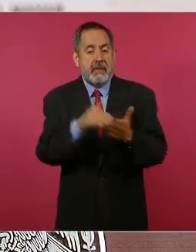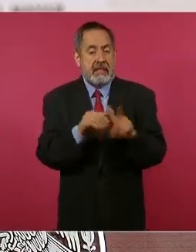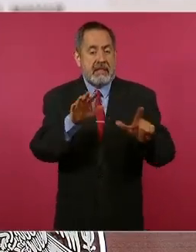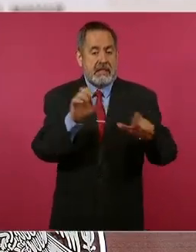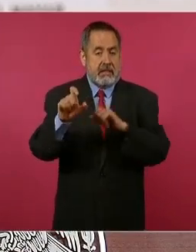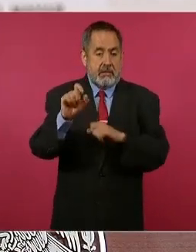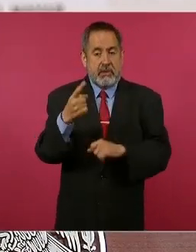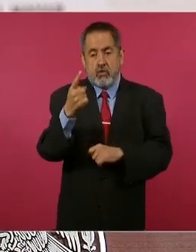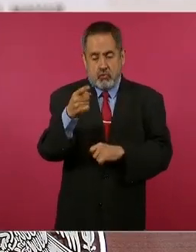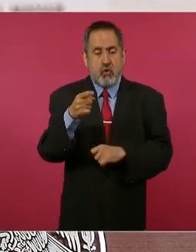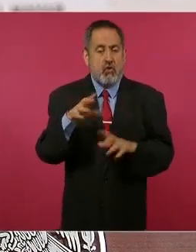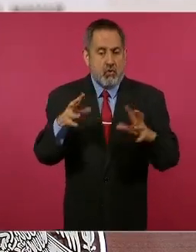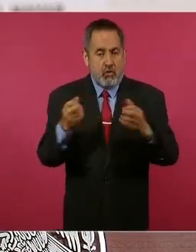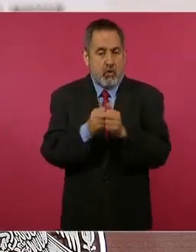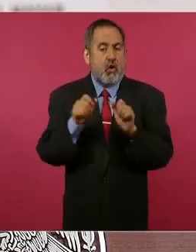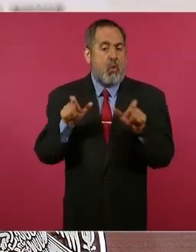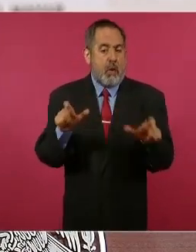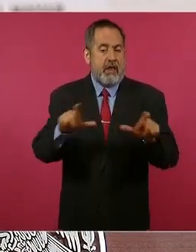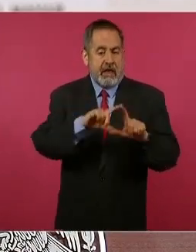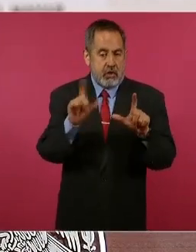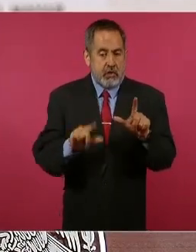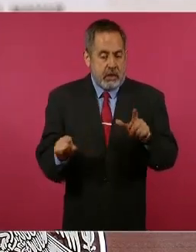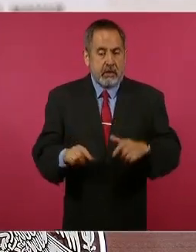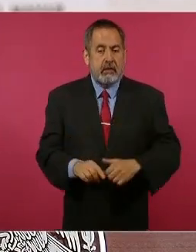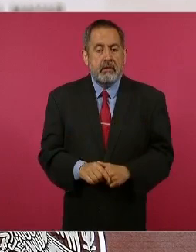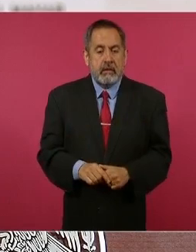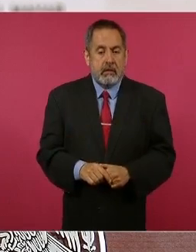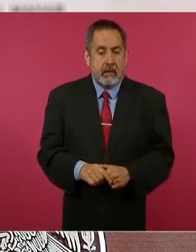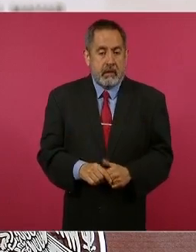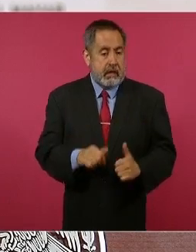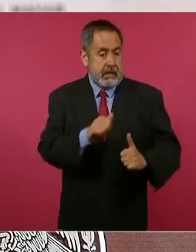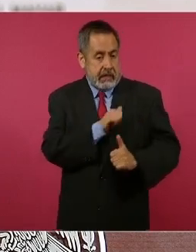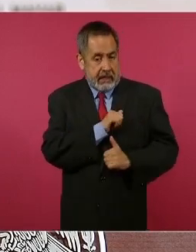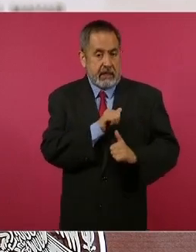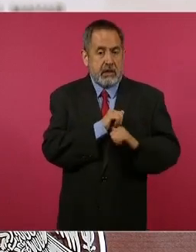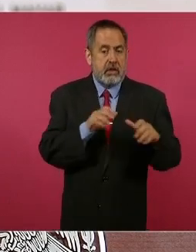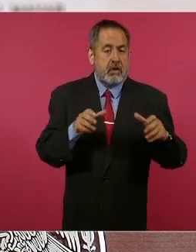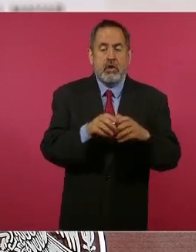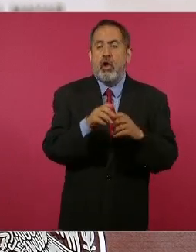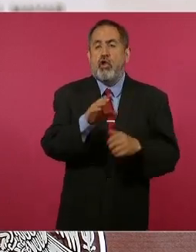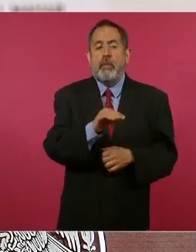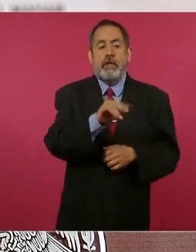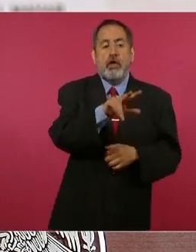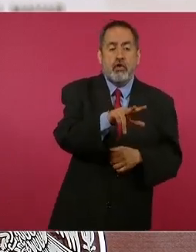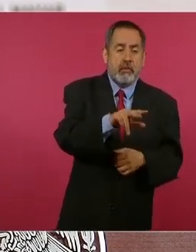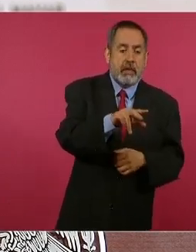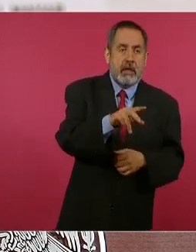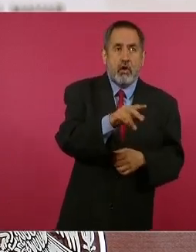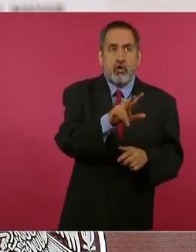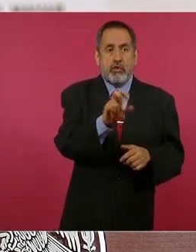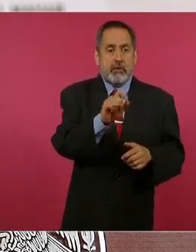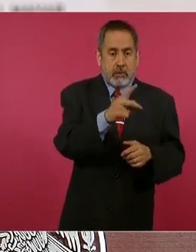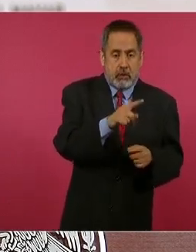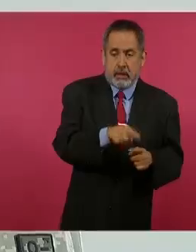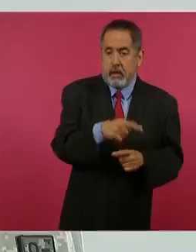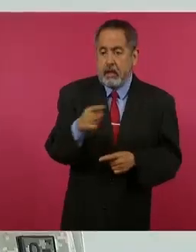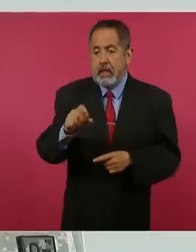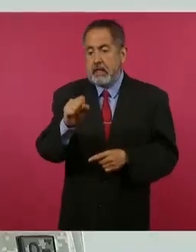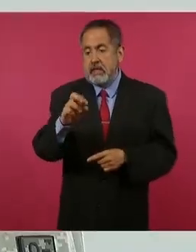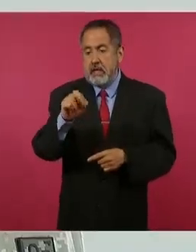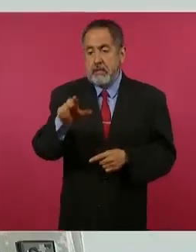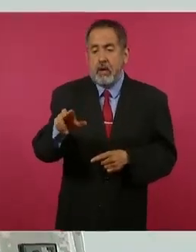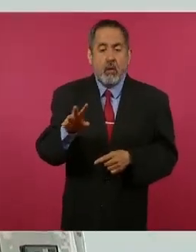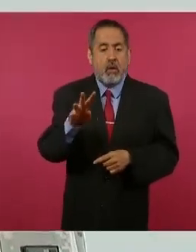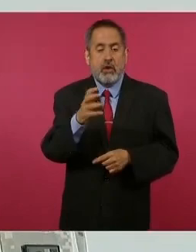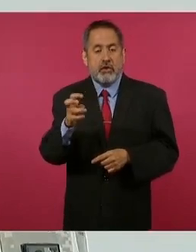721 por parte de la Guardia Nacional. El Ejército de Fuerzas Aéreas son 98 mil 424 y CEMAR 43